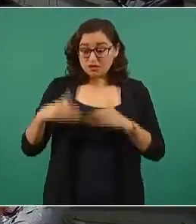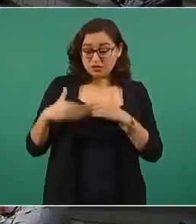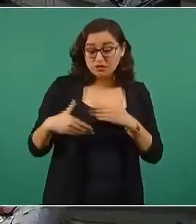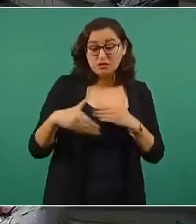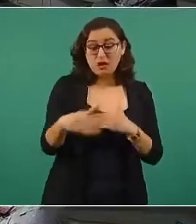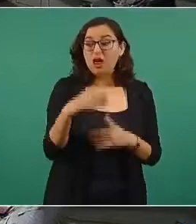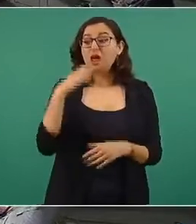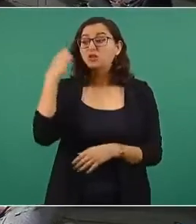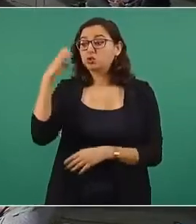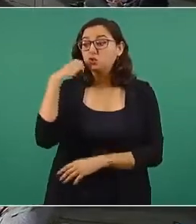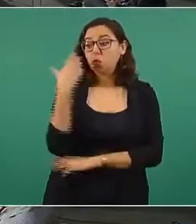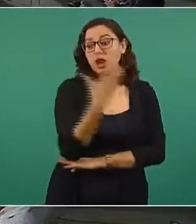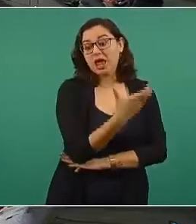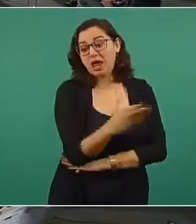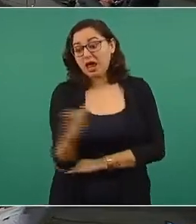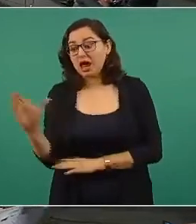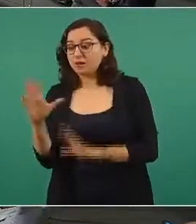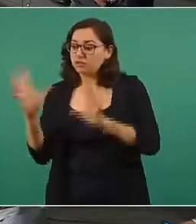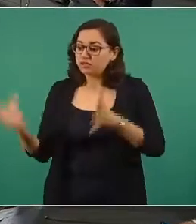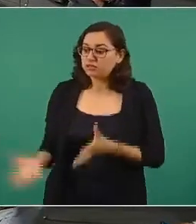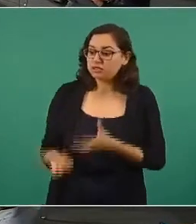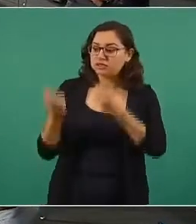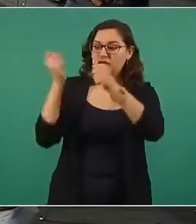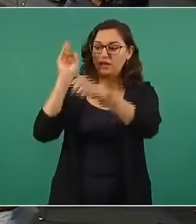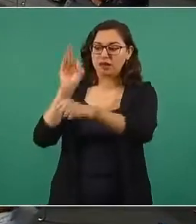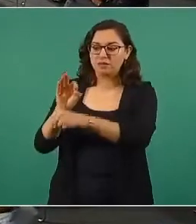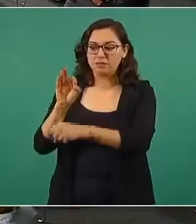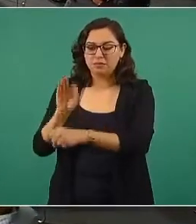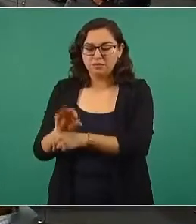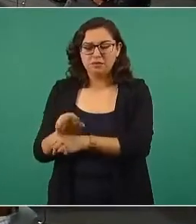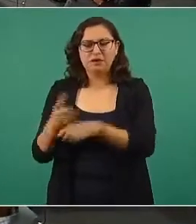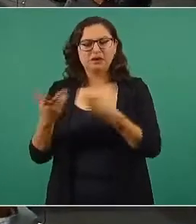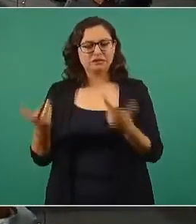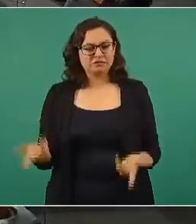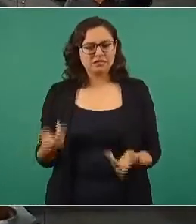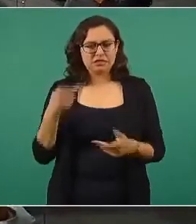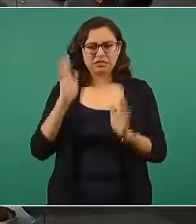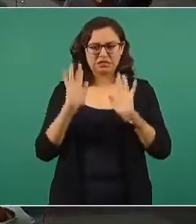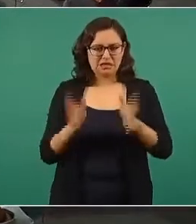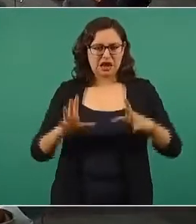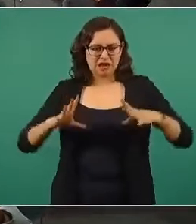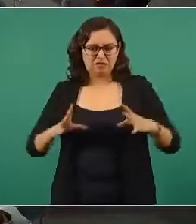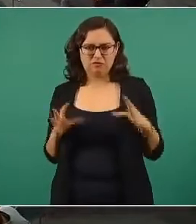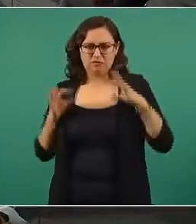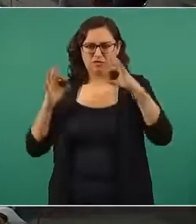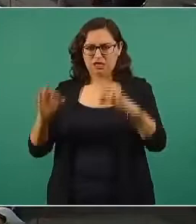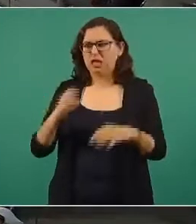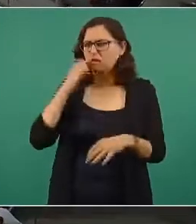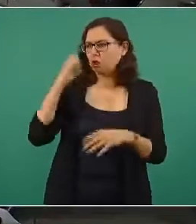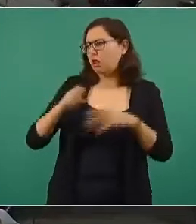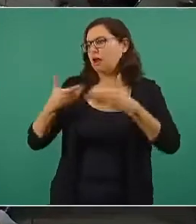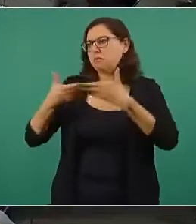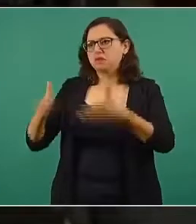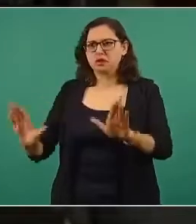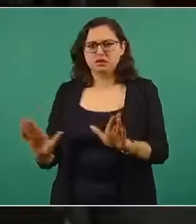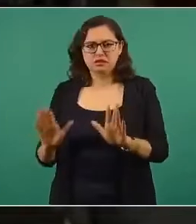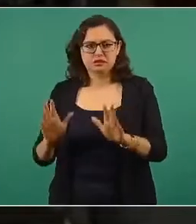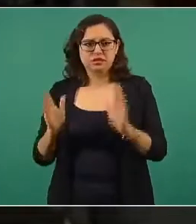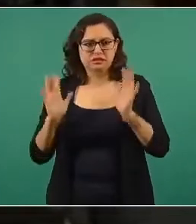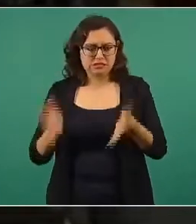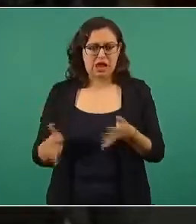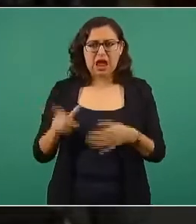no me refiero a con que se abran escuelas a las que se les ponga escuela normal rural. Está el caso del MESHE, señor presidente, que usted tuvo a